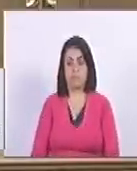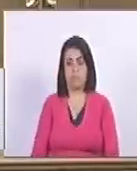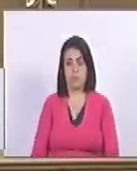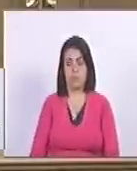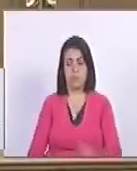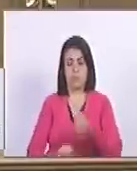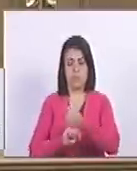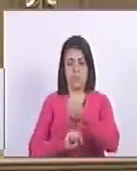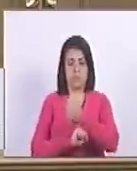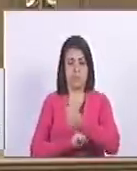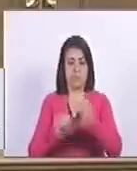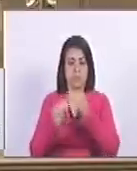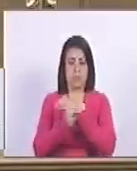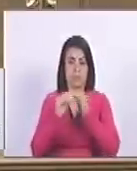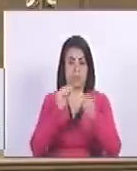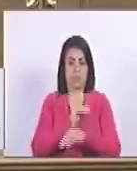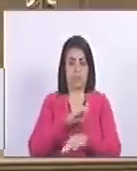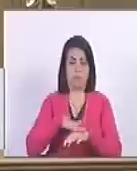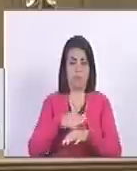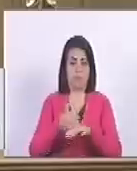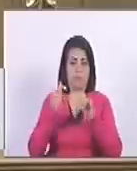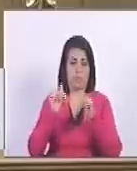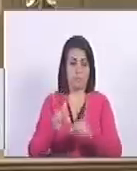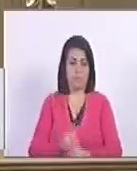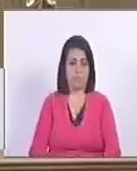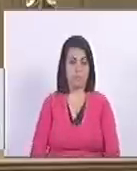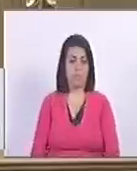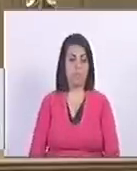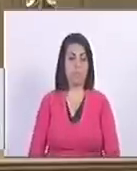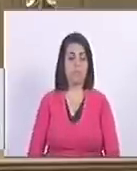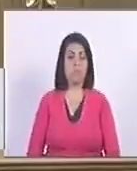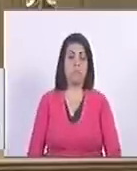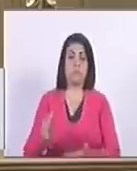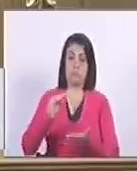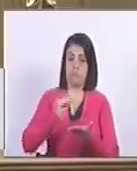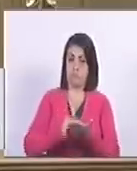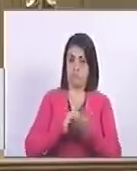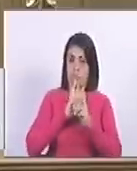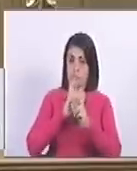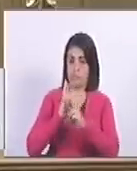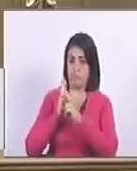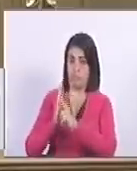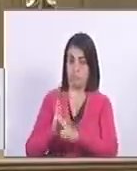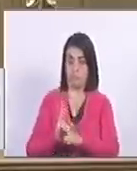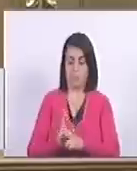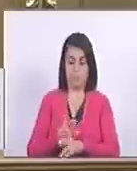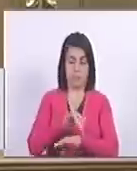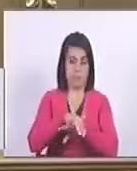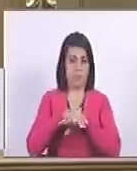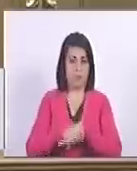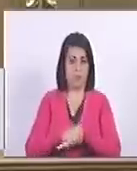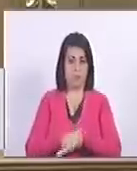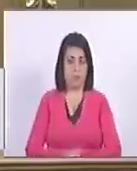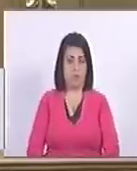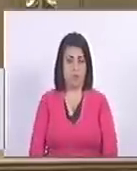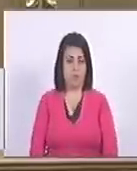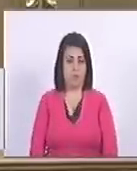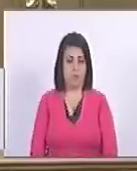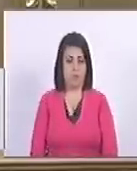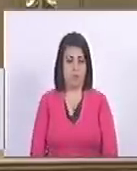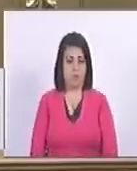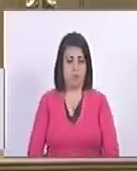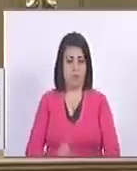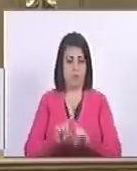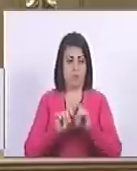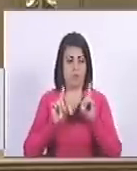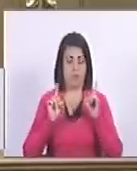piratas, corsarios y lords, esa es la evolución, ¿no? Sobre todo de los británicos, ¿no?